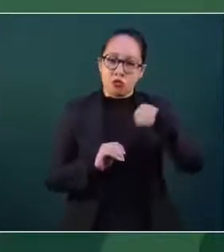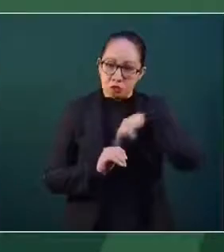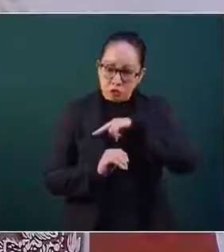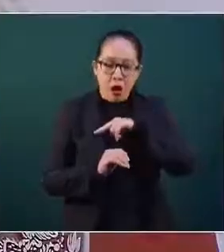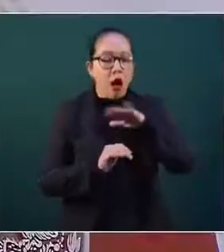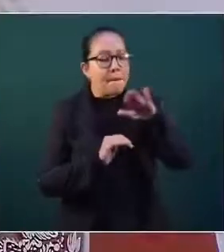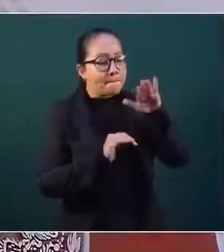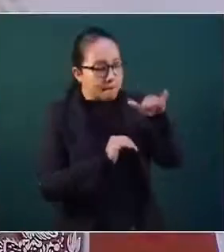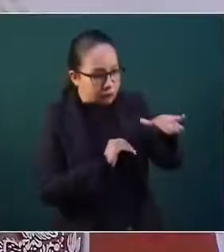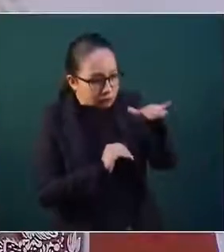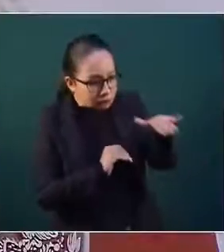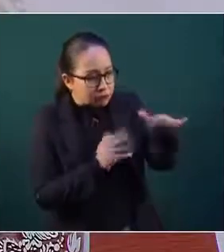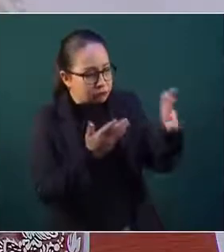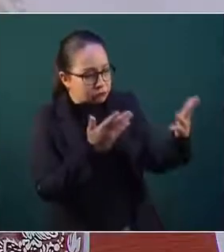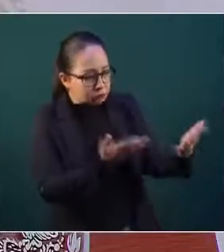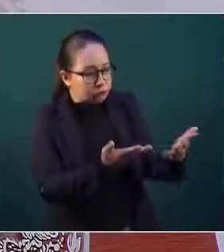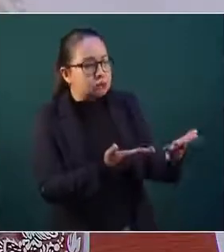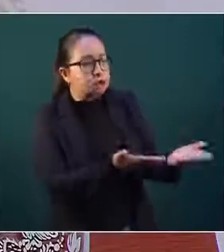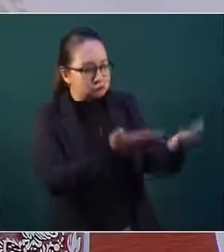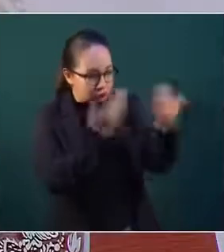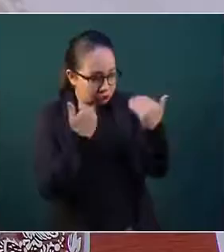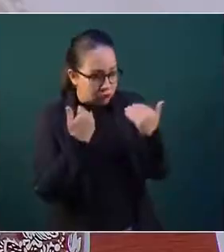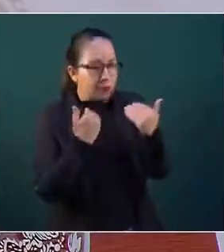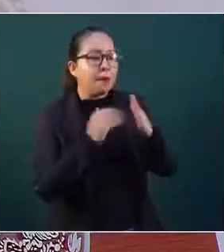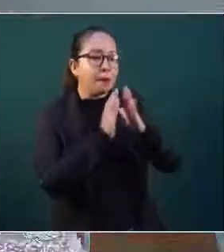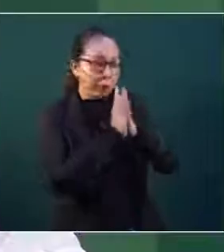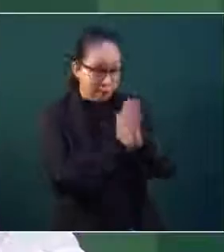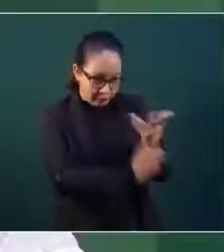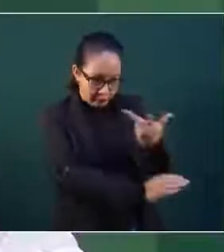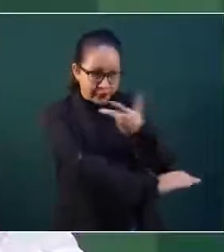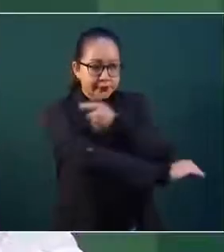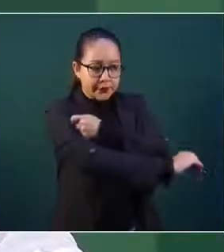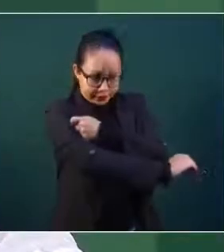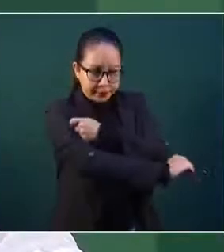llamado para que lo hagan,